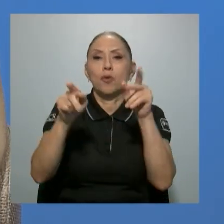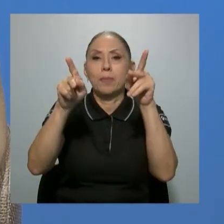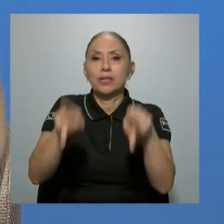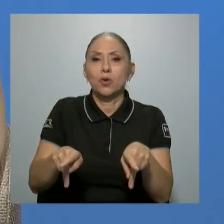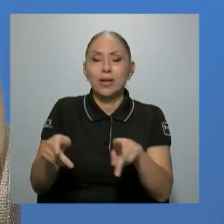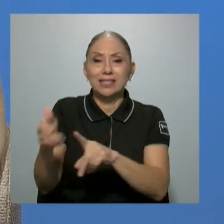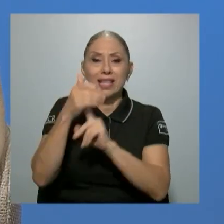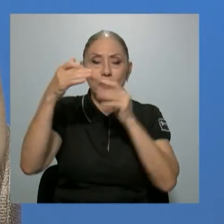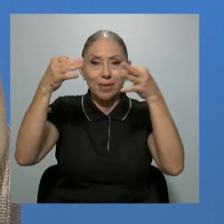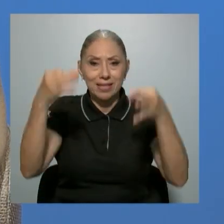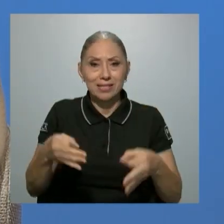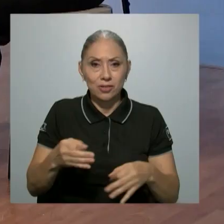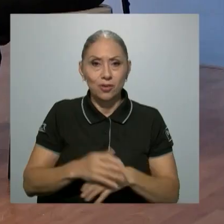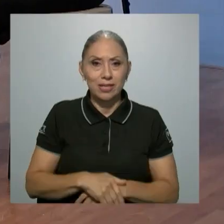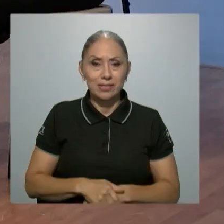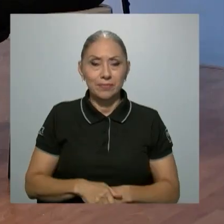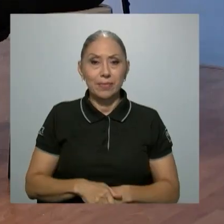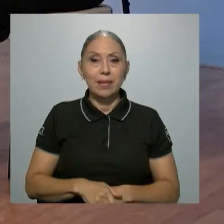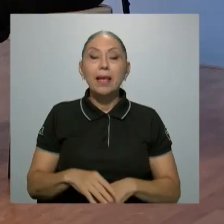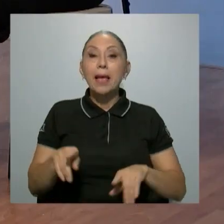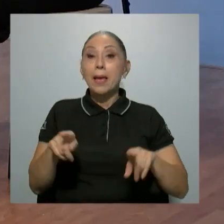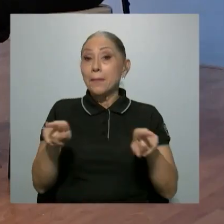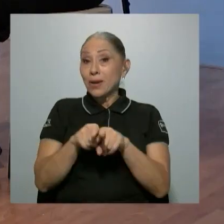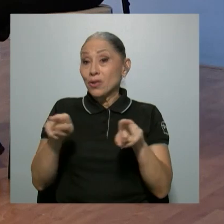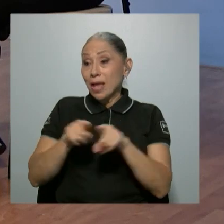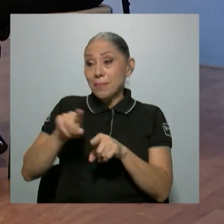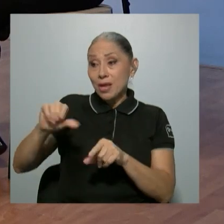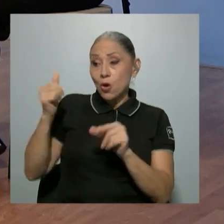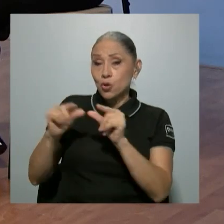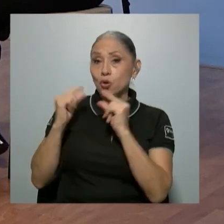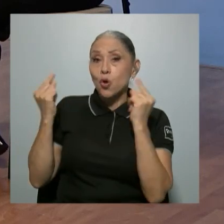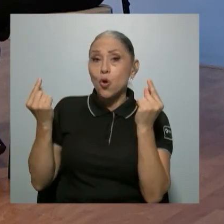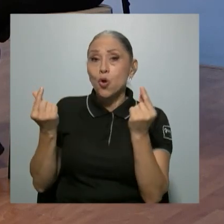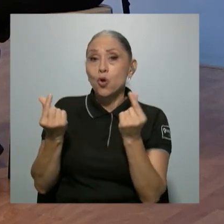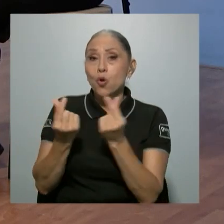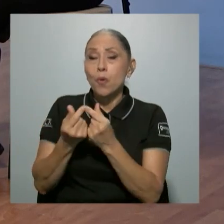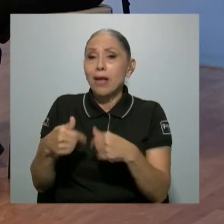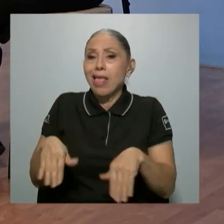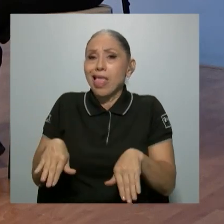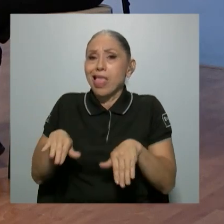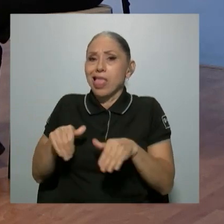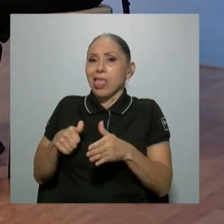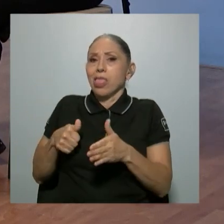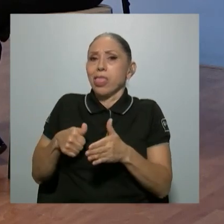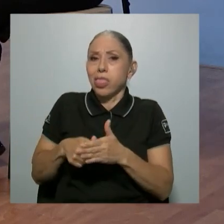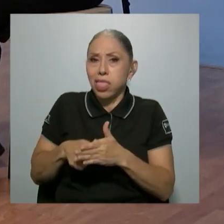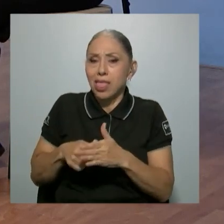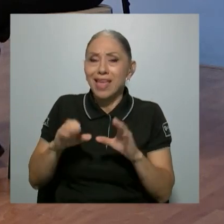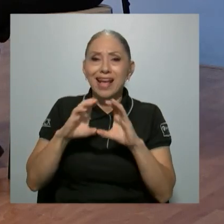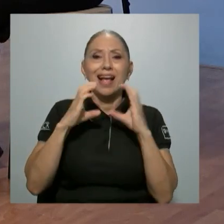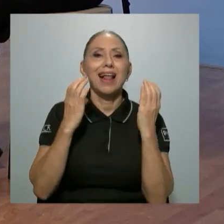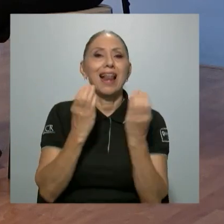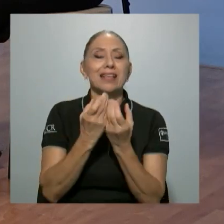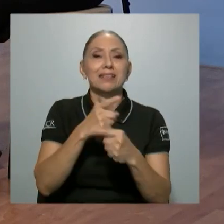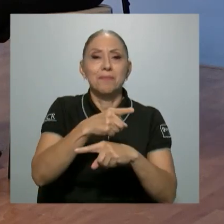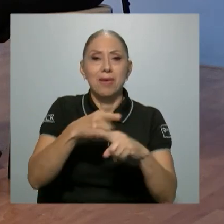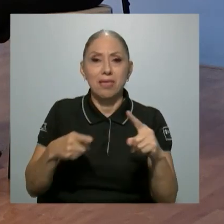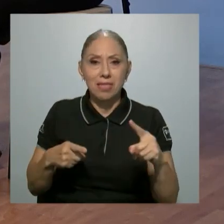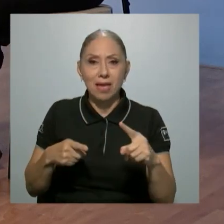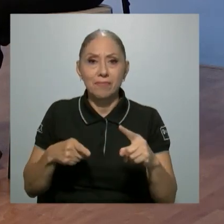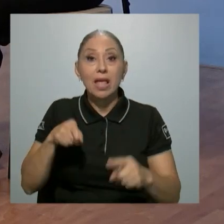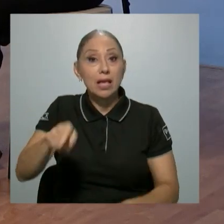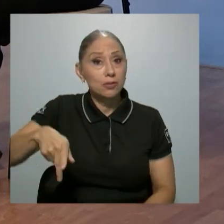decisiones. Pero también otro grupo que ha caído muy fuertemente son los estratos de clase media, y eso sí es muy peligroso para